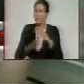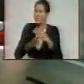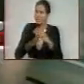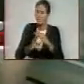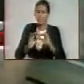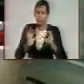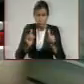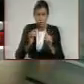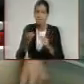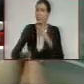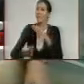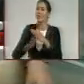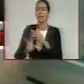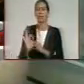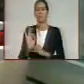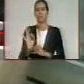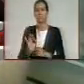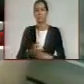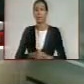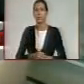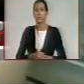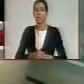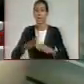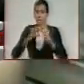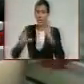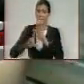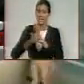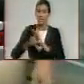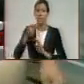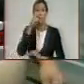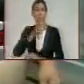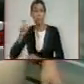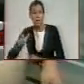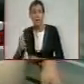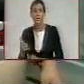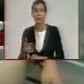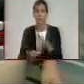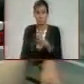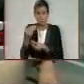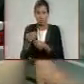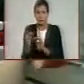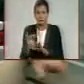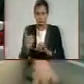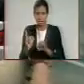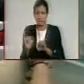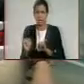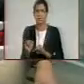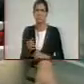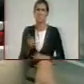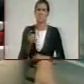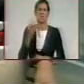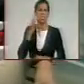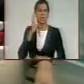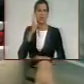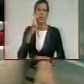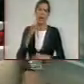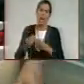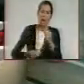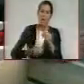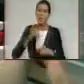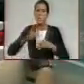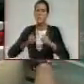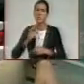nivel estratégico fundamental. Todas las leyes del poder popular que hemos hecho, yo creo que si acaso han avanzado en un